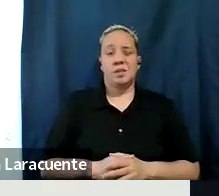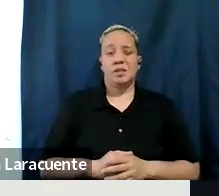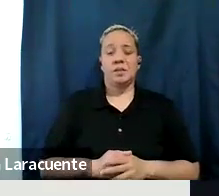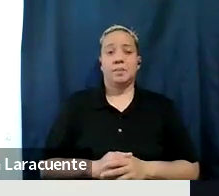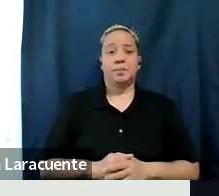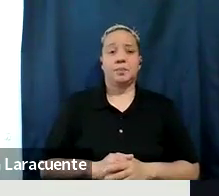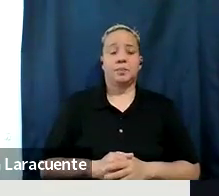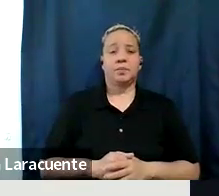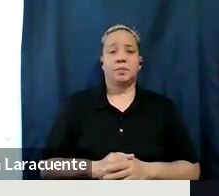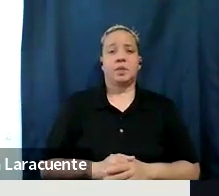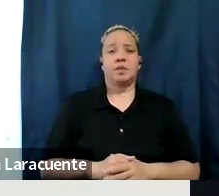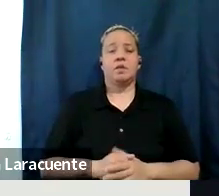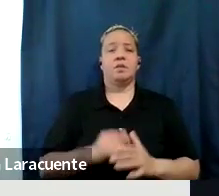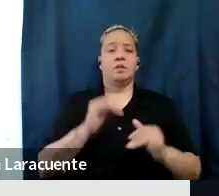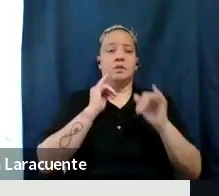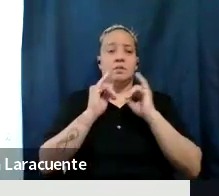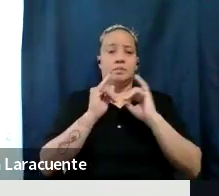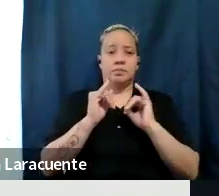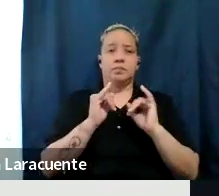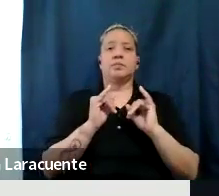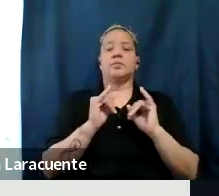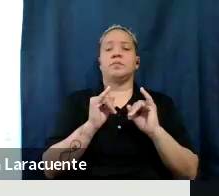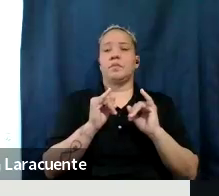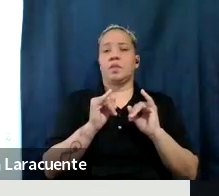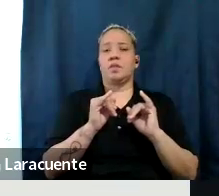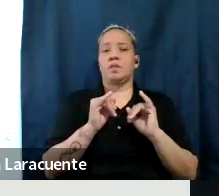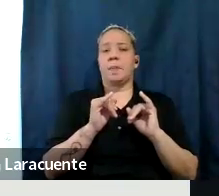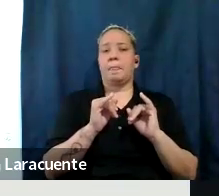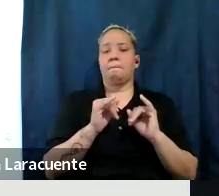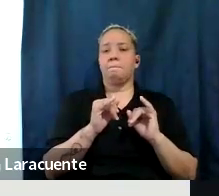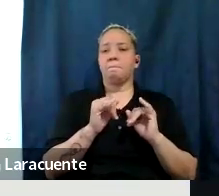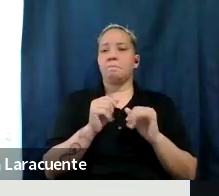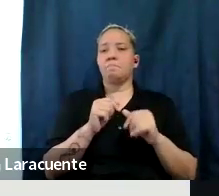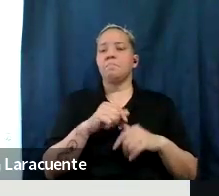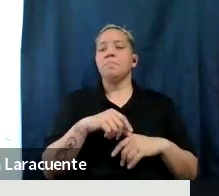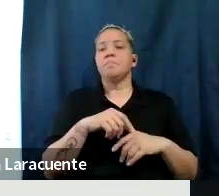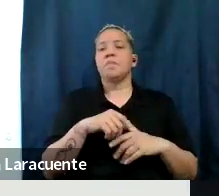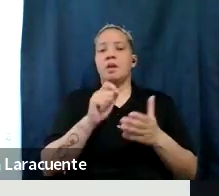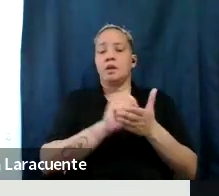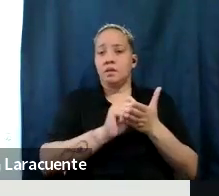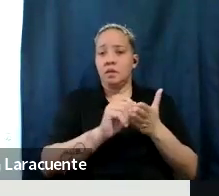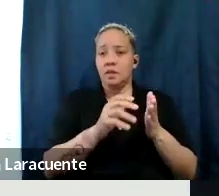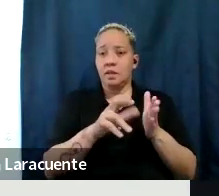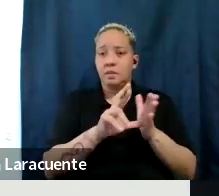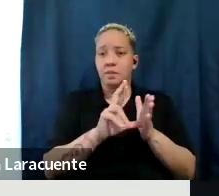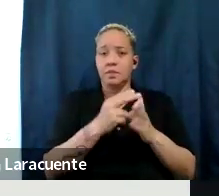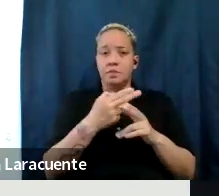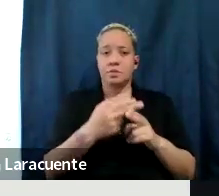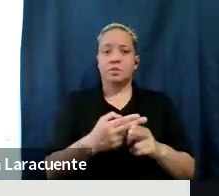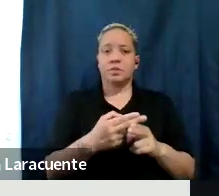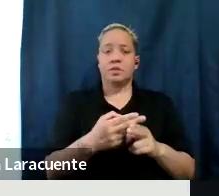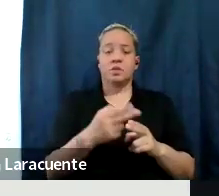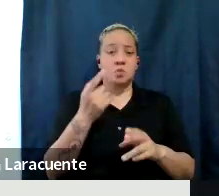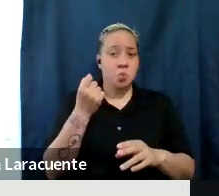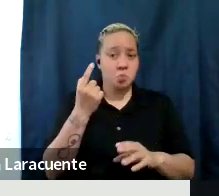En esta misma entrevista del Mundo que vengo comentando, el escritor en un momento dado repasa los nombres de quienes a su